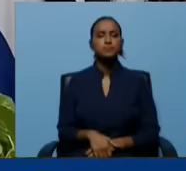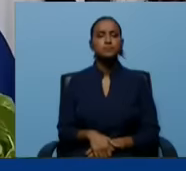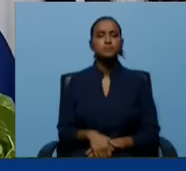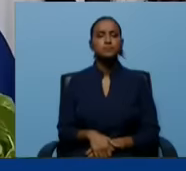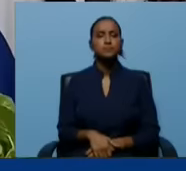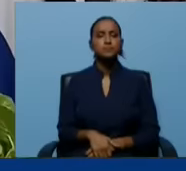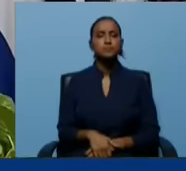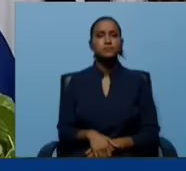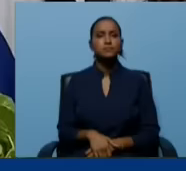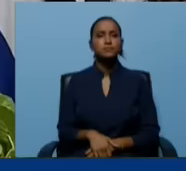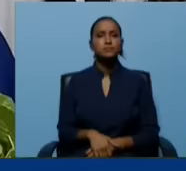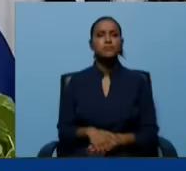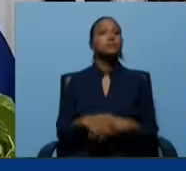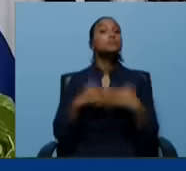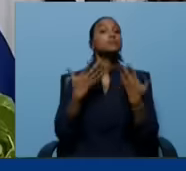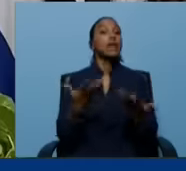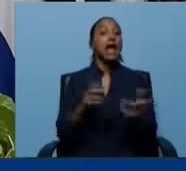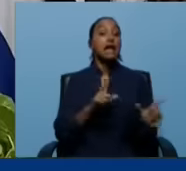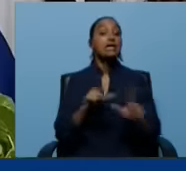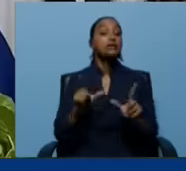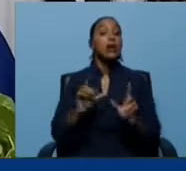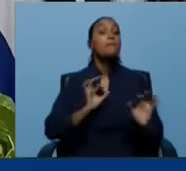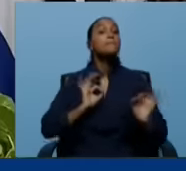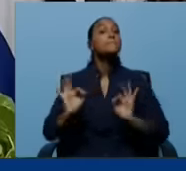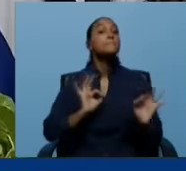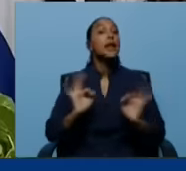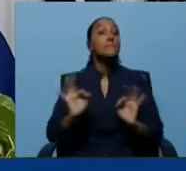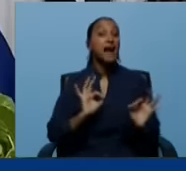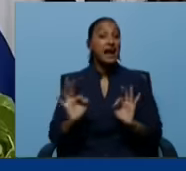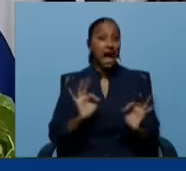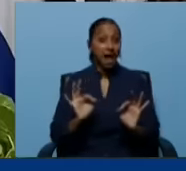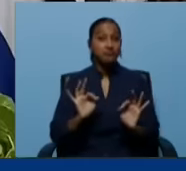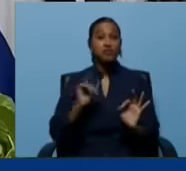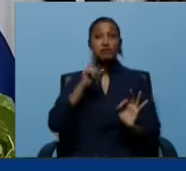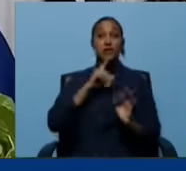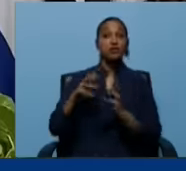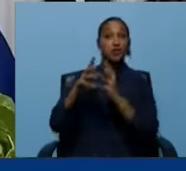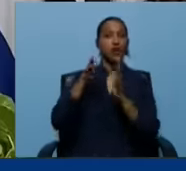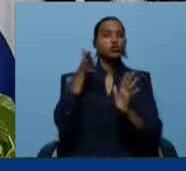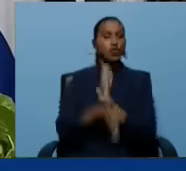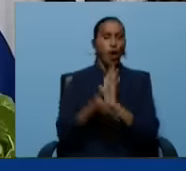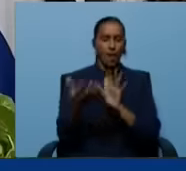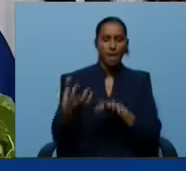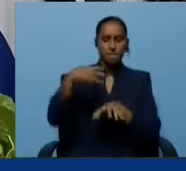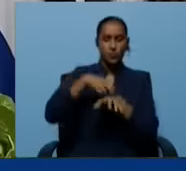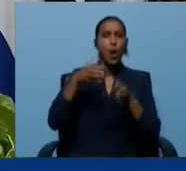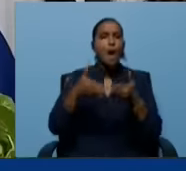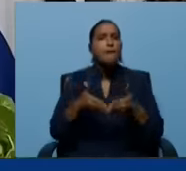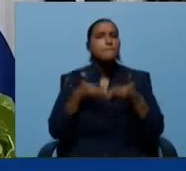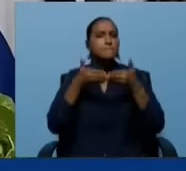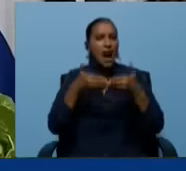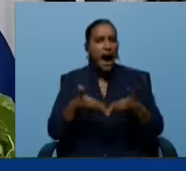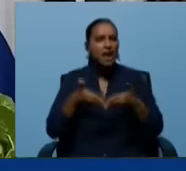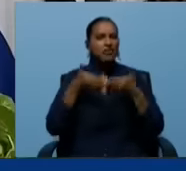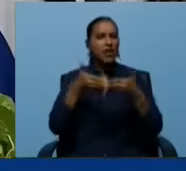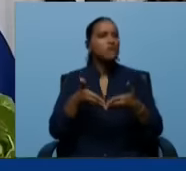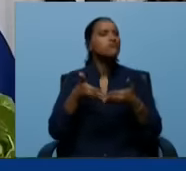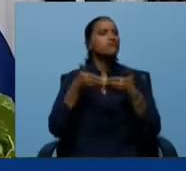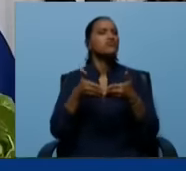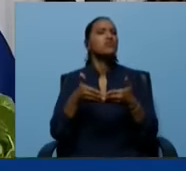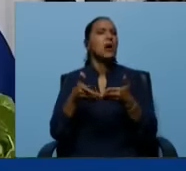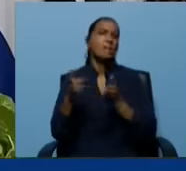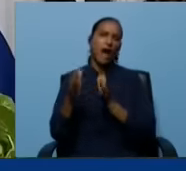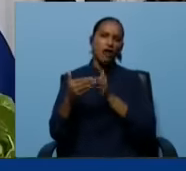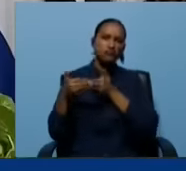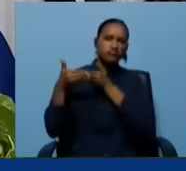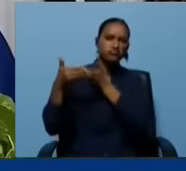ya iban a preparar los barcos con las tropas norteamericanas para ir a